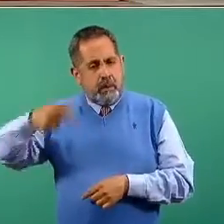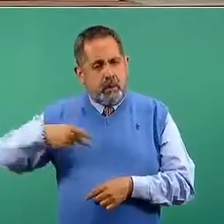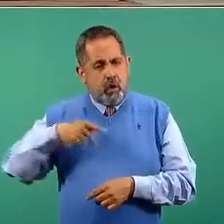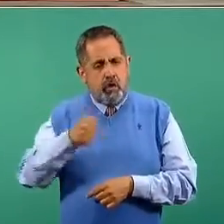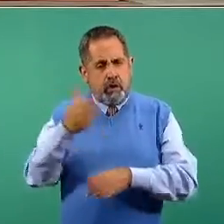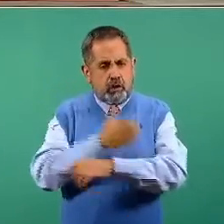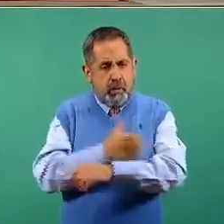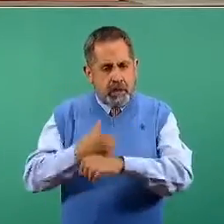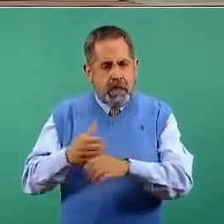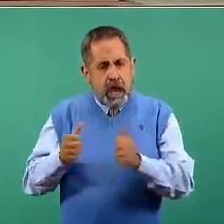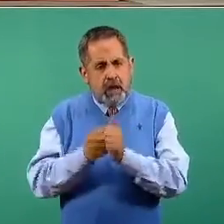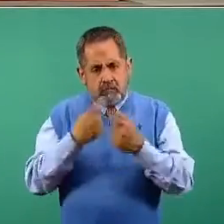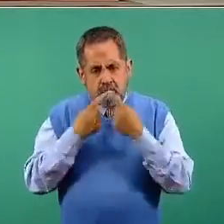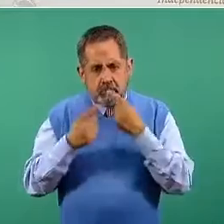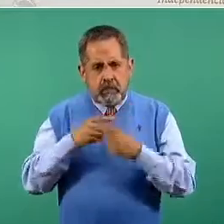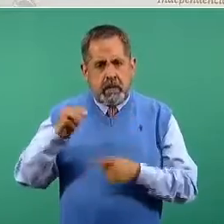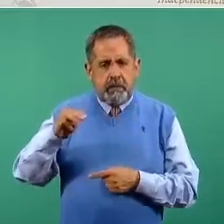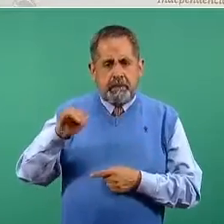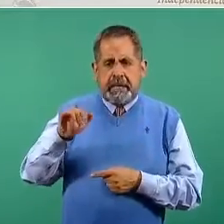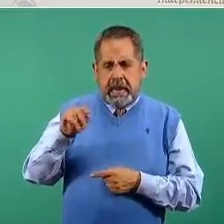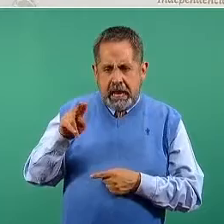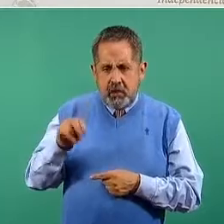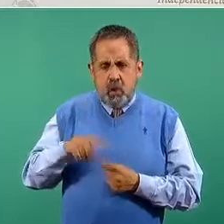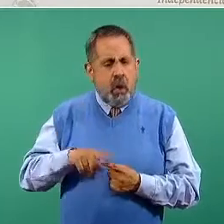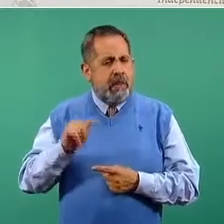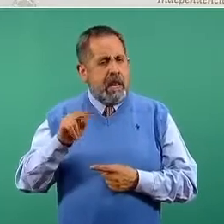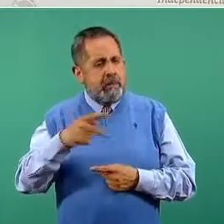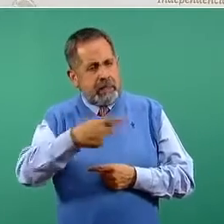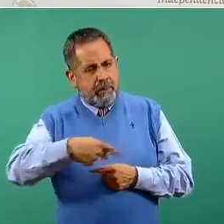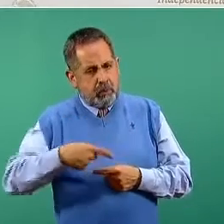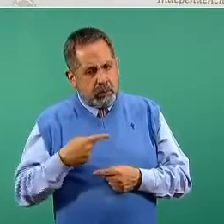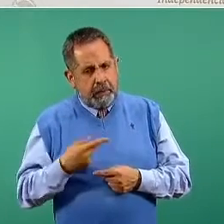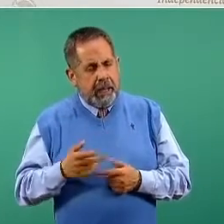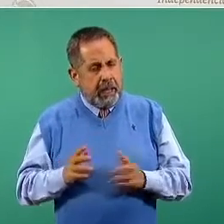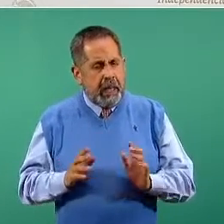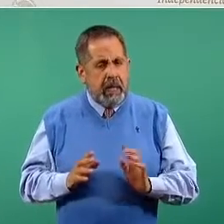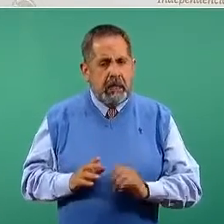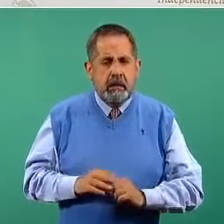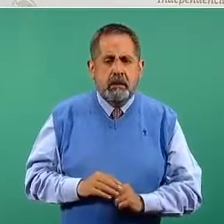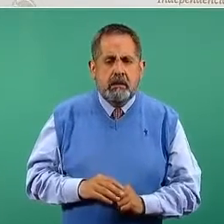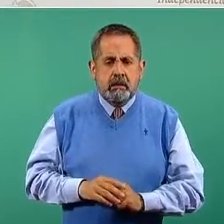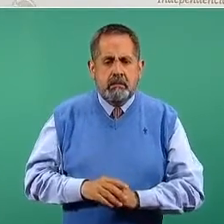otras colegas reporteras, Milenio y Televisa también.